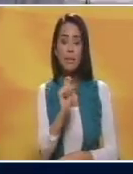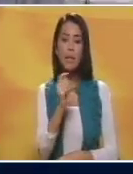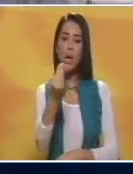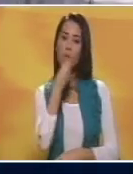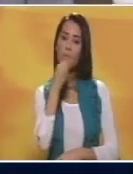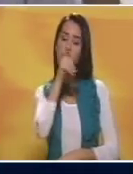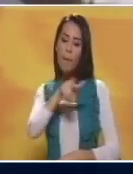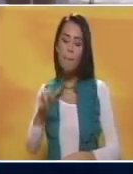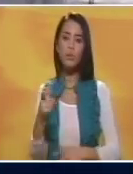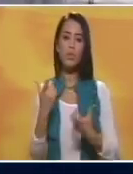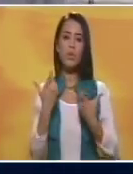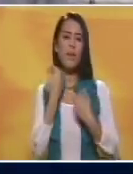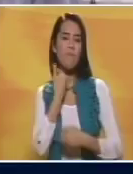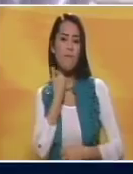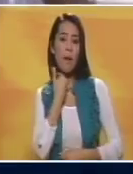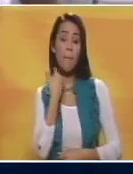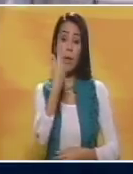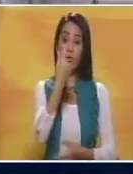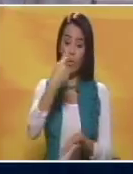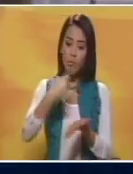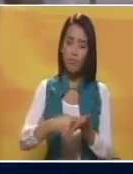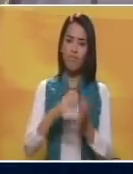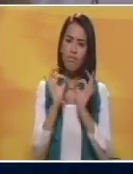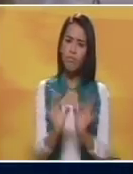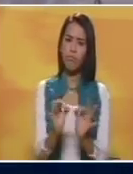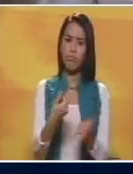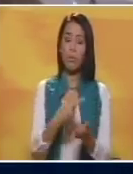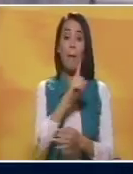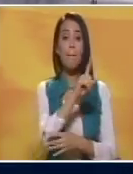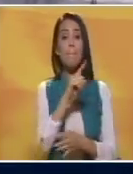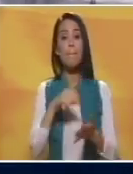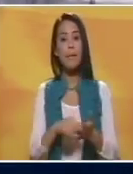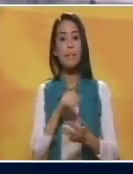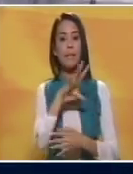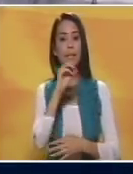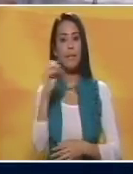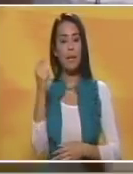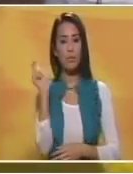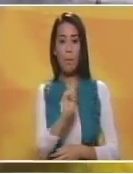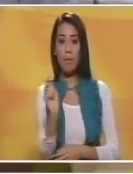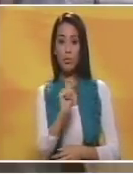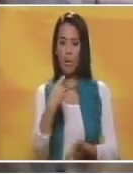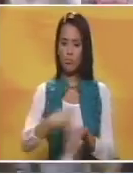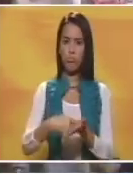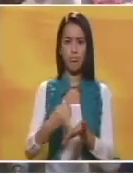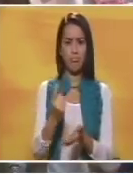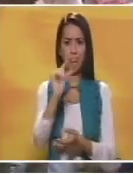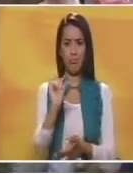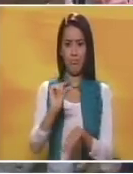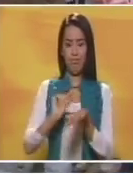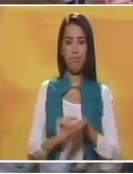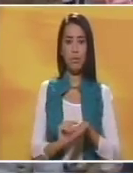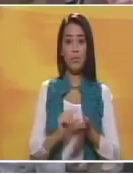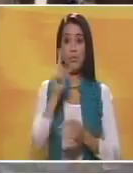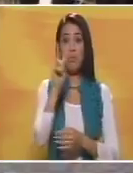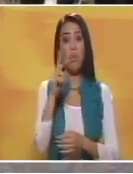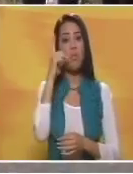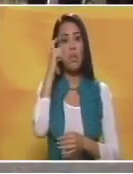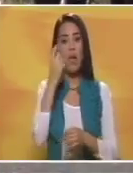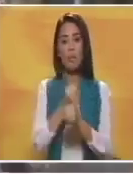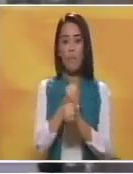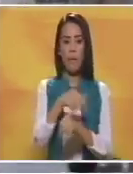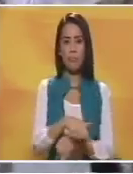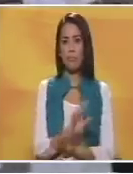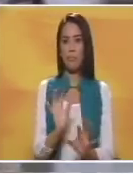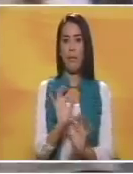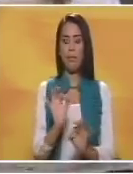los pacientes y un sueldo digno, porque cobramos 1.500 mensual, que eso no alcanza ni para venir 2 días a trabajar. Por supuesto,